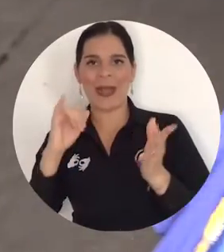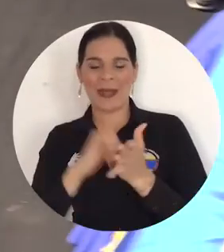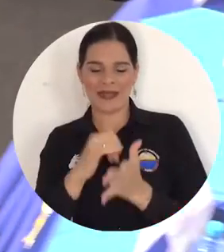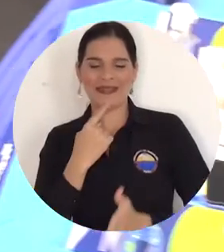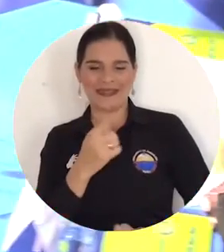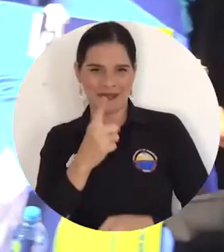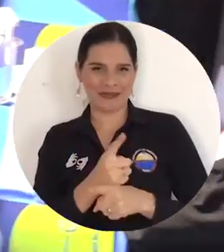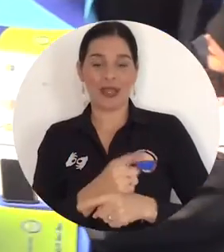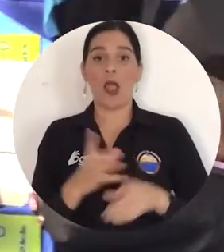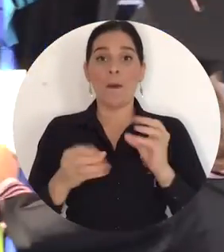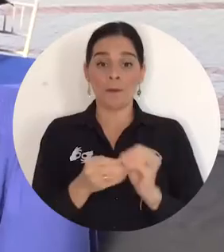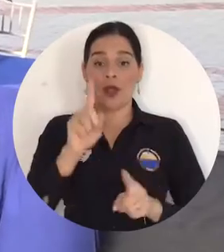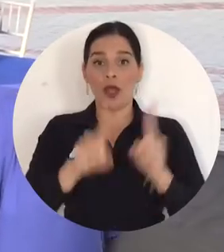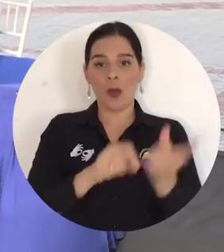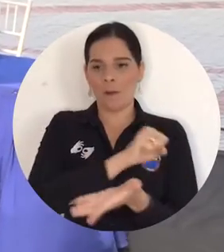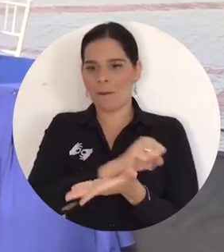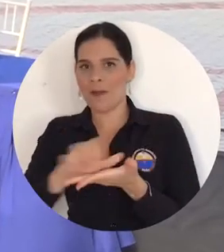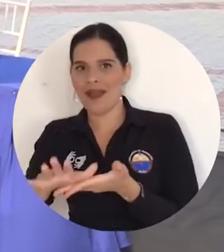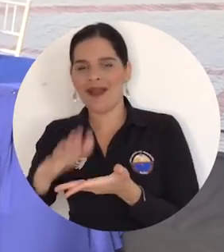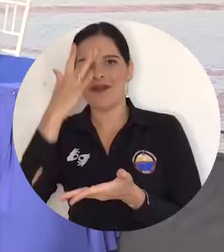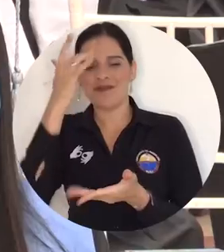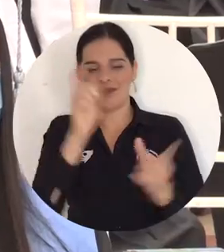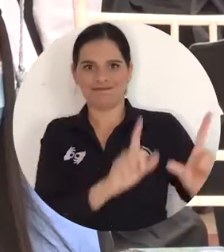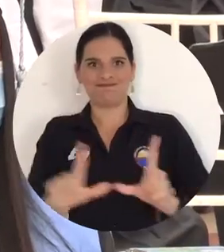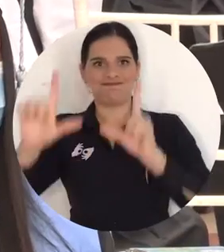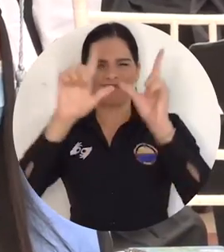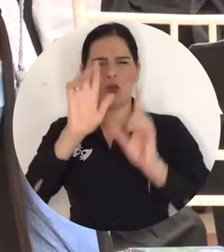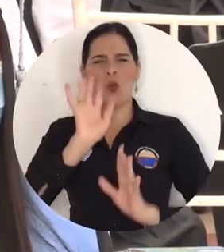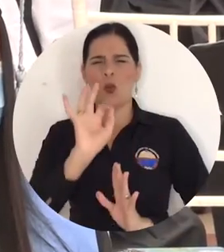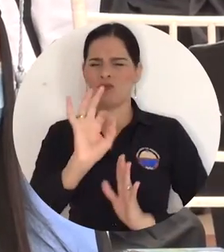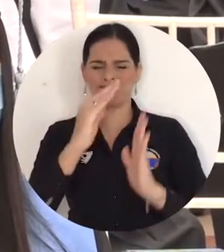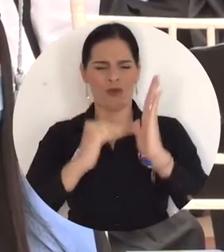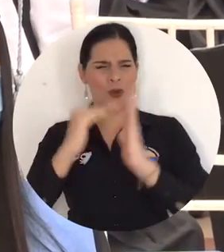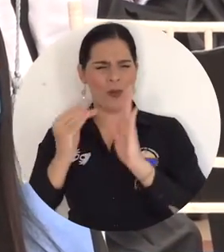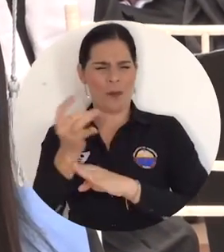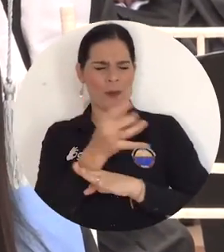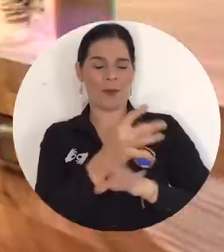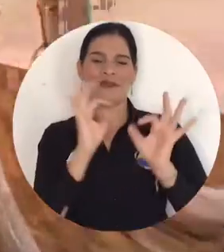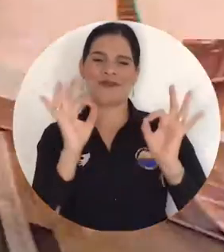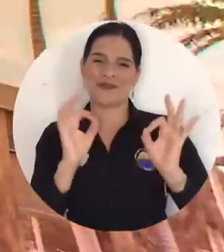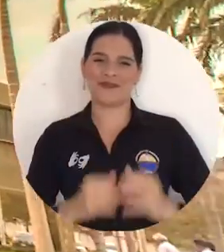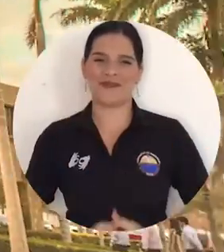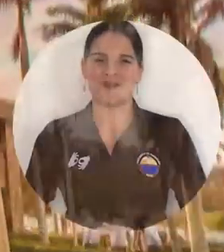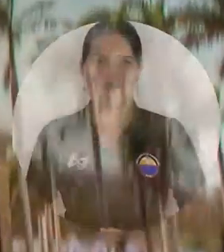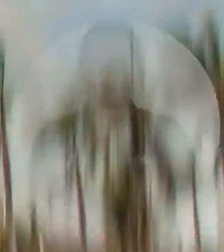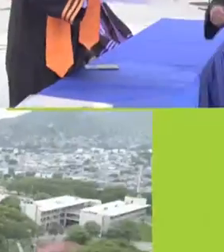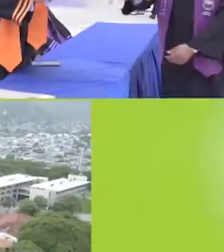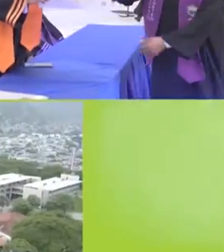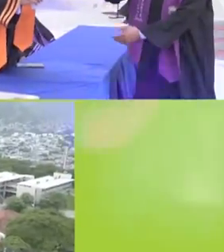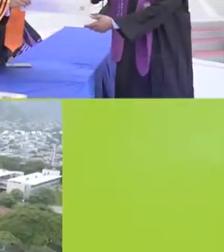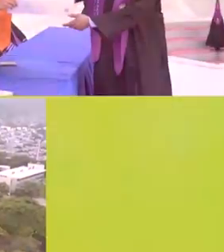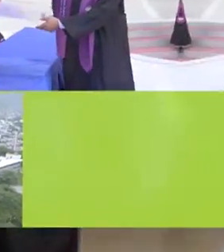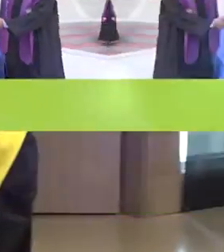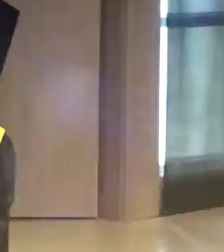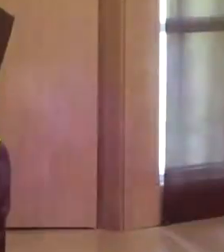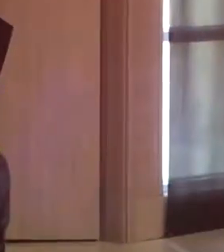otorgó becas para estudios de posgrados a quienes lograron el mayor promedio ponderado acumulado de su programa y